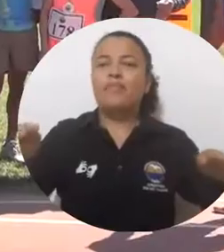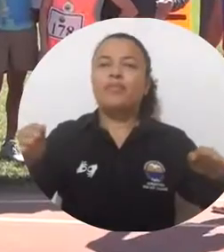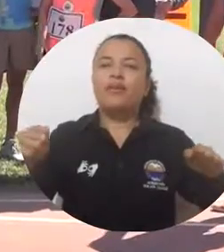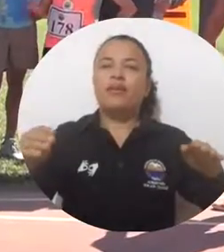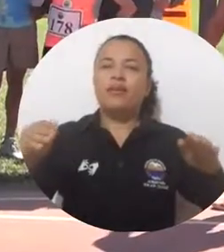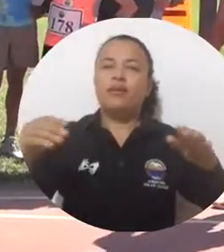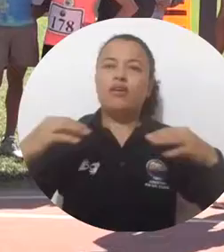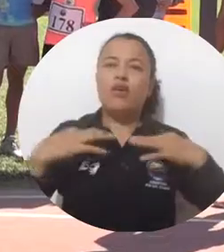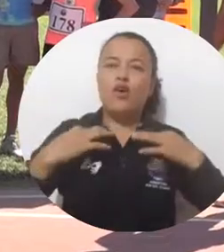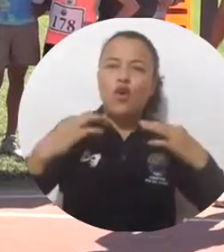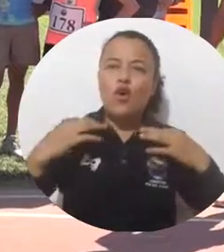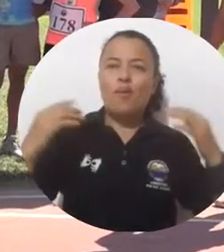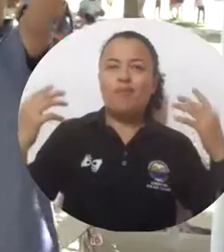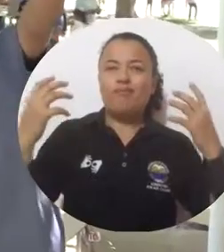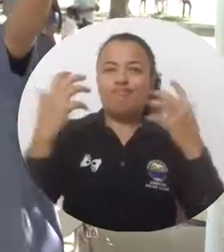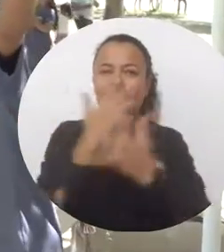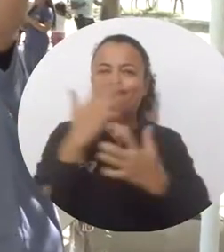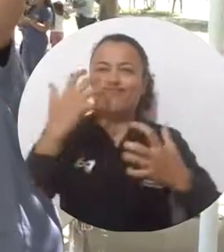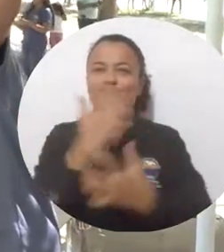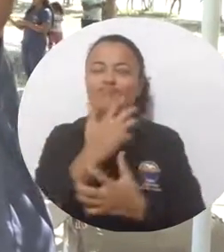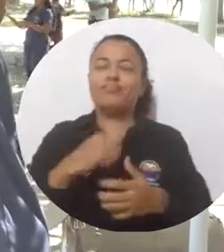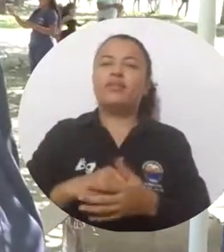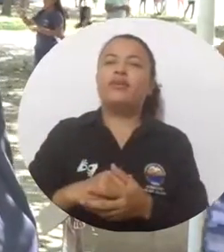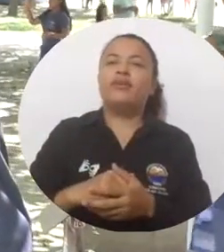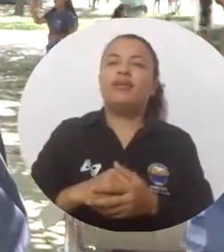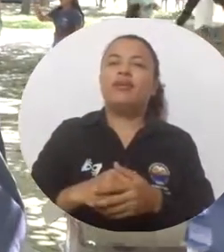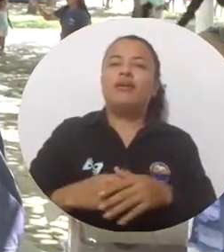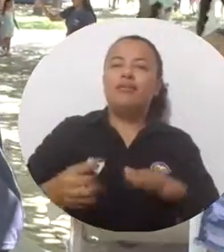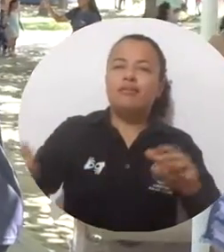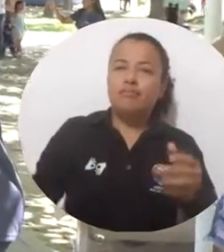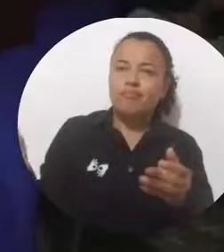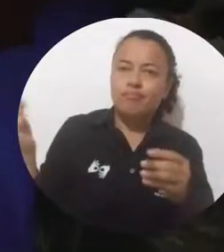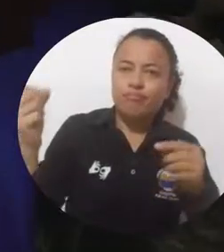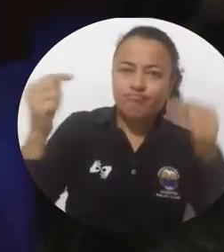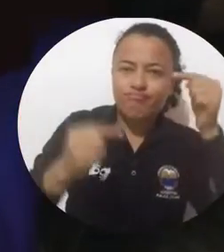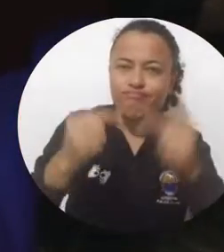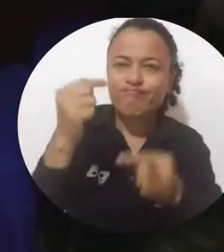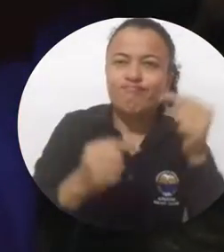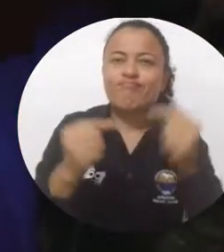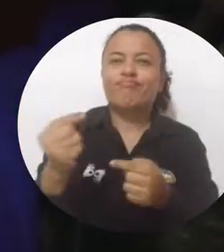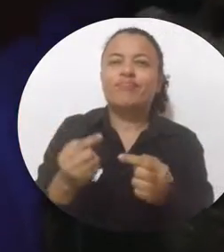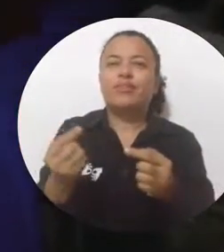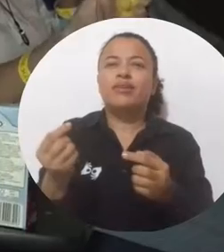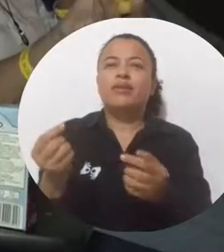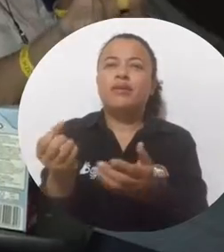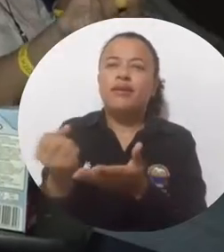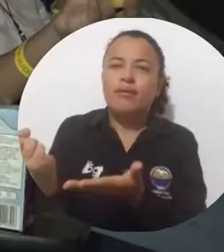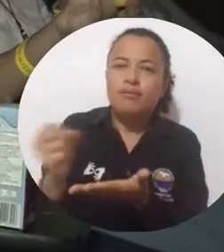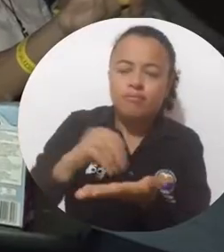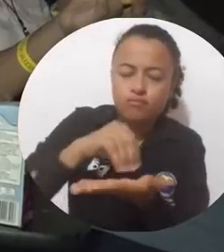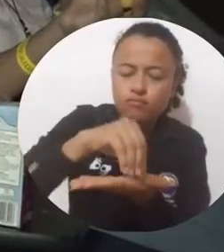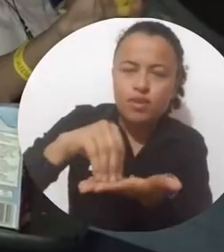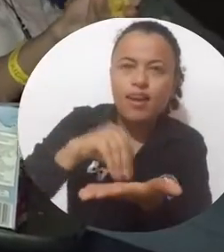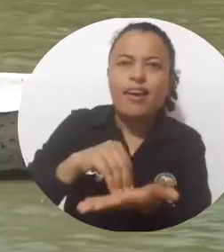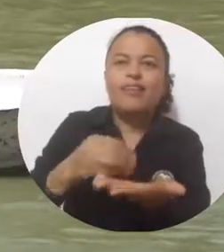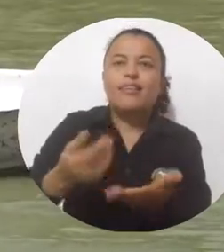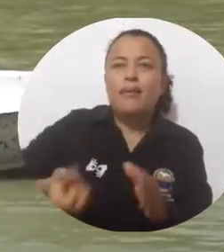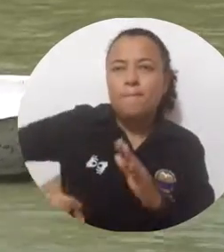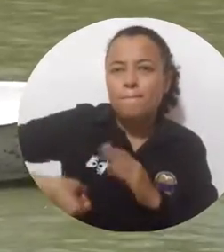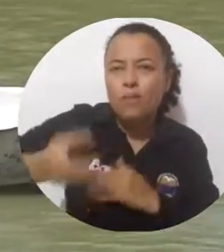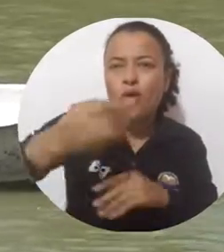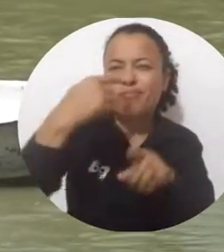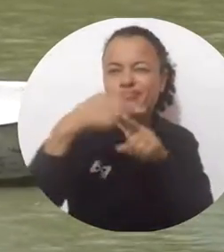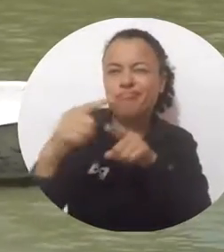y divertidos torneos de penaltis, ping-pong, dominó, ajedrez y rana, se llevó de manera exitosa la jornada en la que asistieron